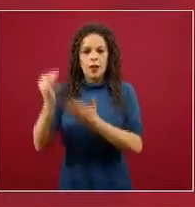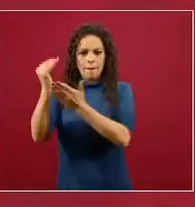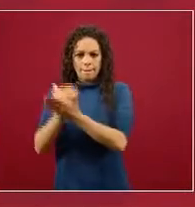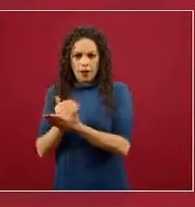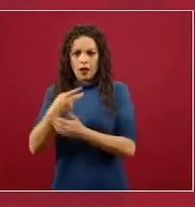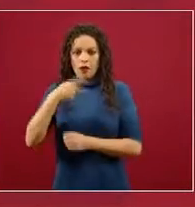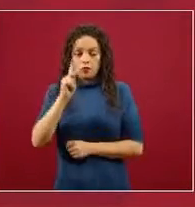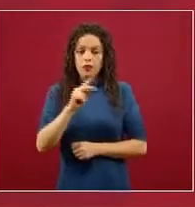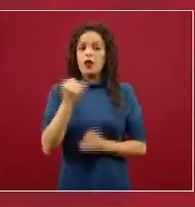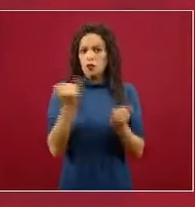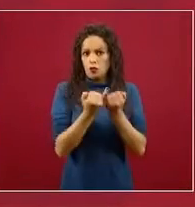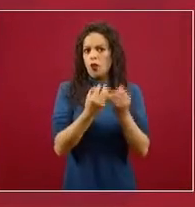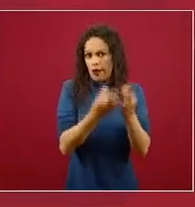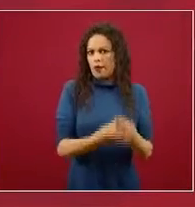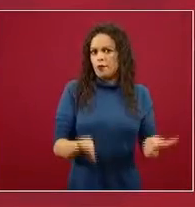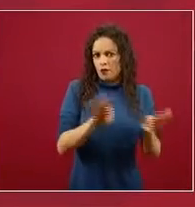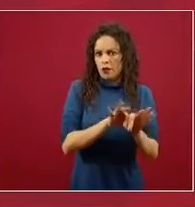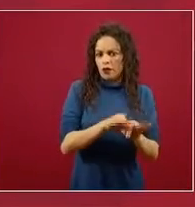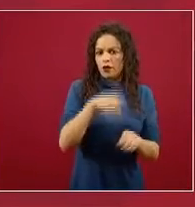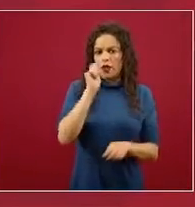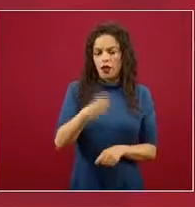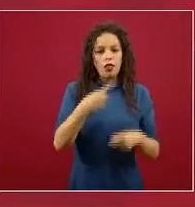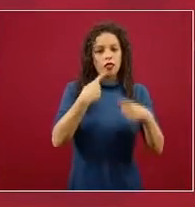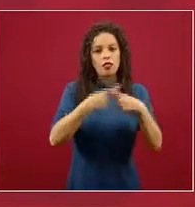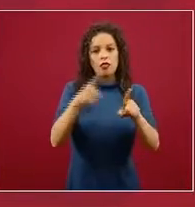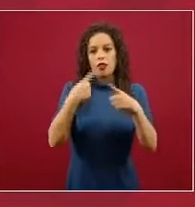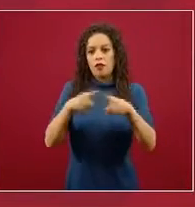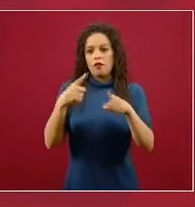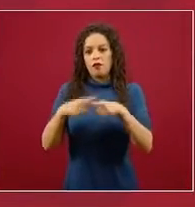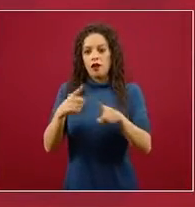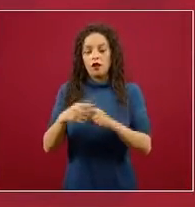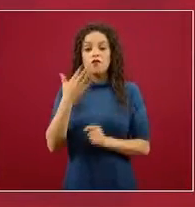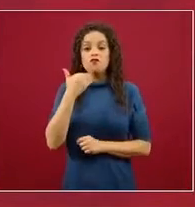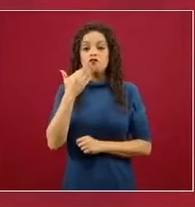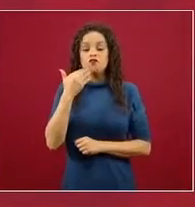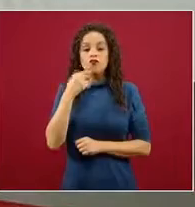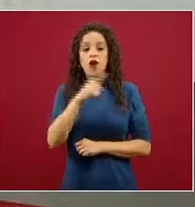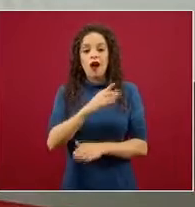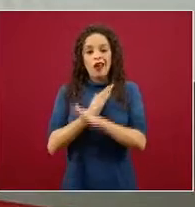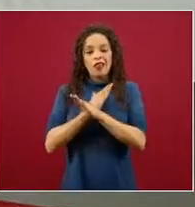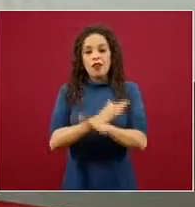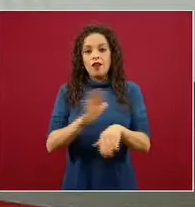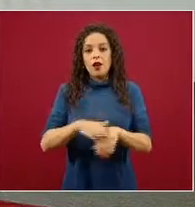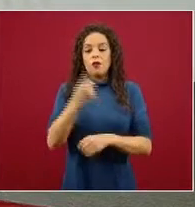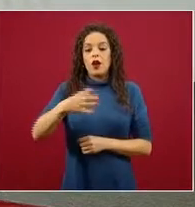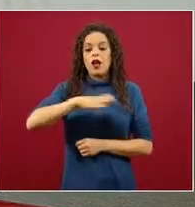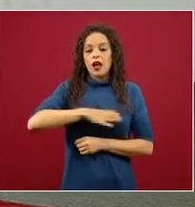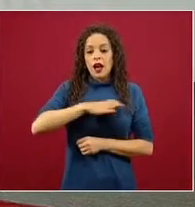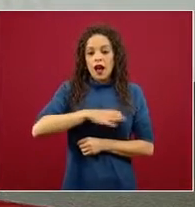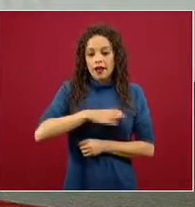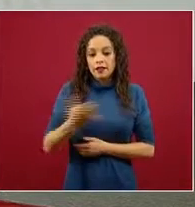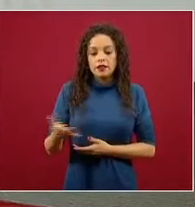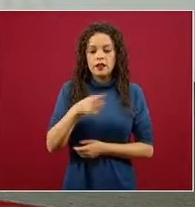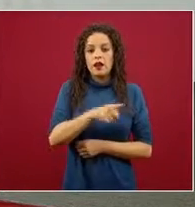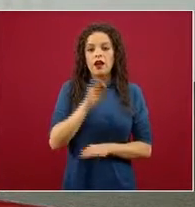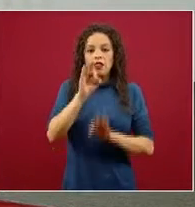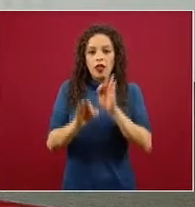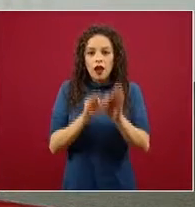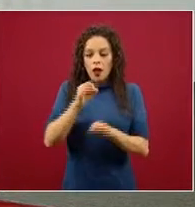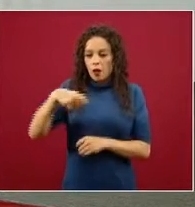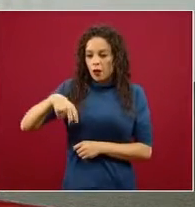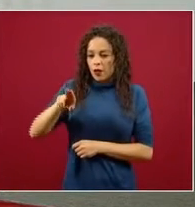también importante, distintas causas de inmunosupresión: el cáncer, el uso de quimioterapia antineoplásica, el uso